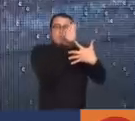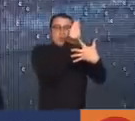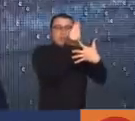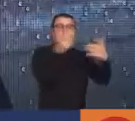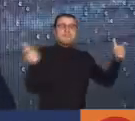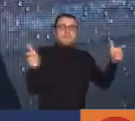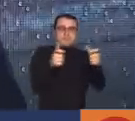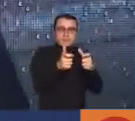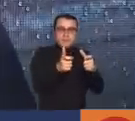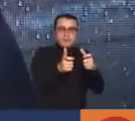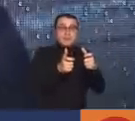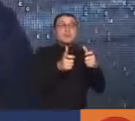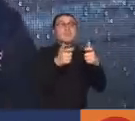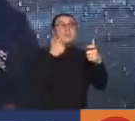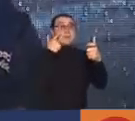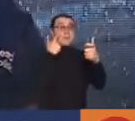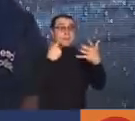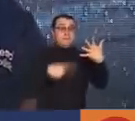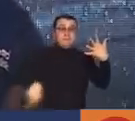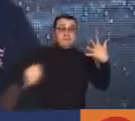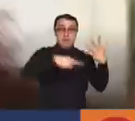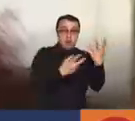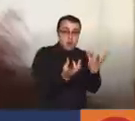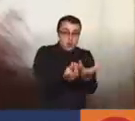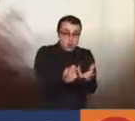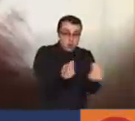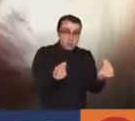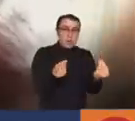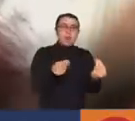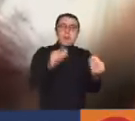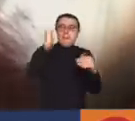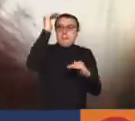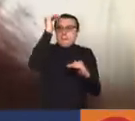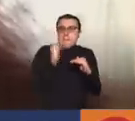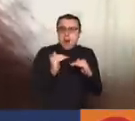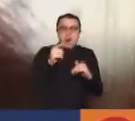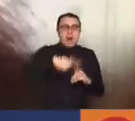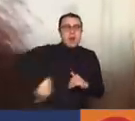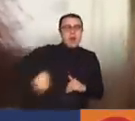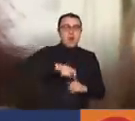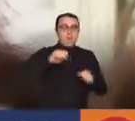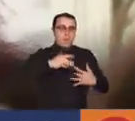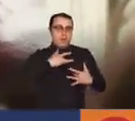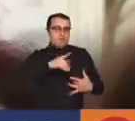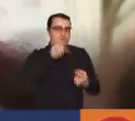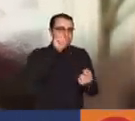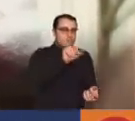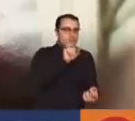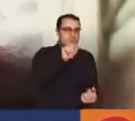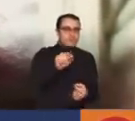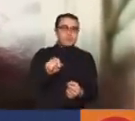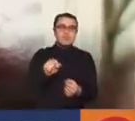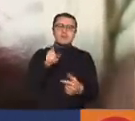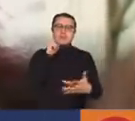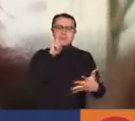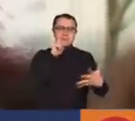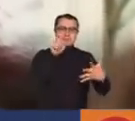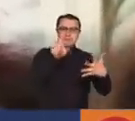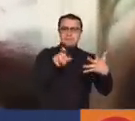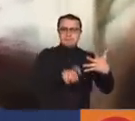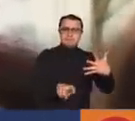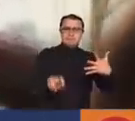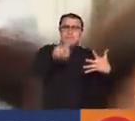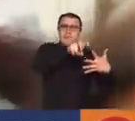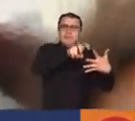son las categorías bajas del Sisbén las que pueden recibir subsidios, y no es que una categoría un poco más alta de una persona que